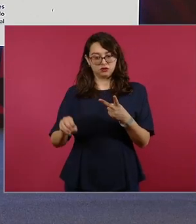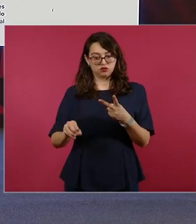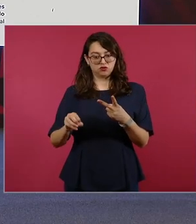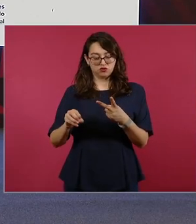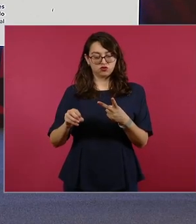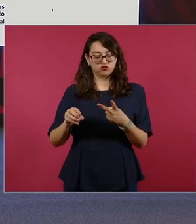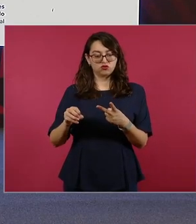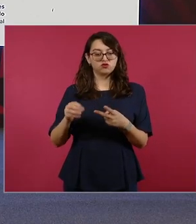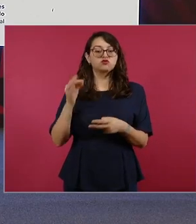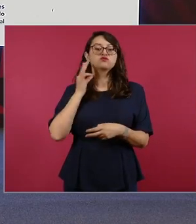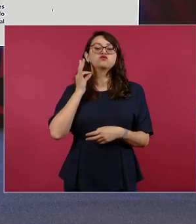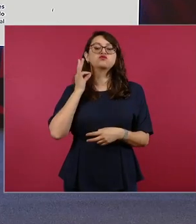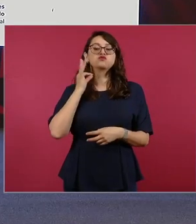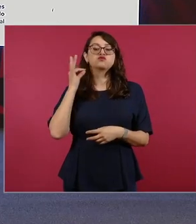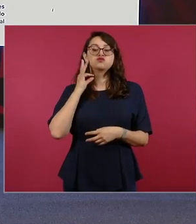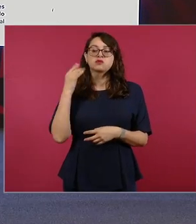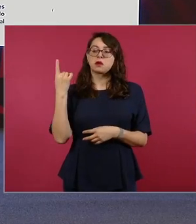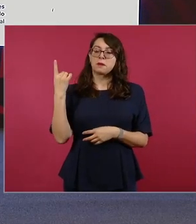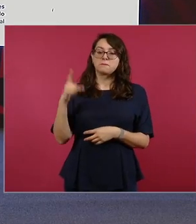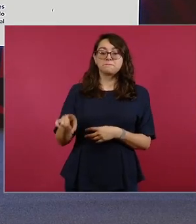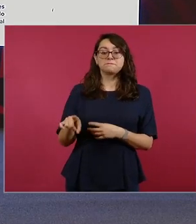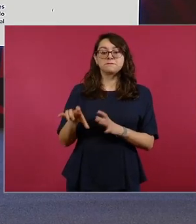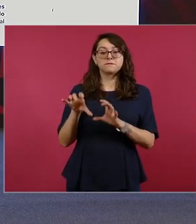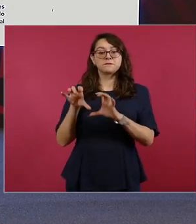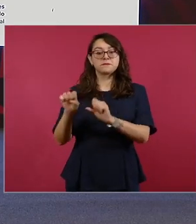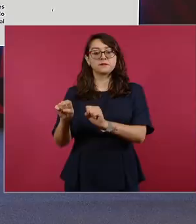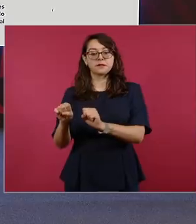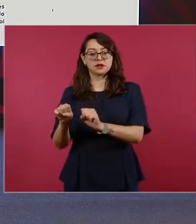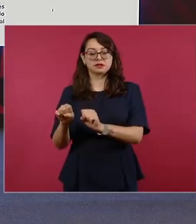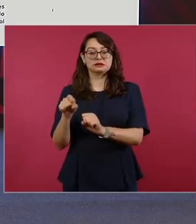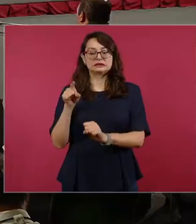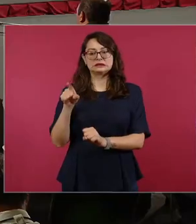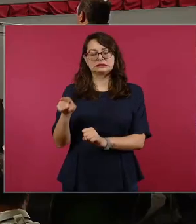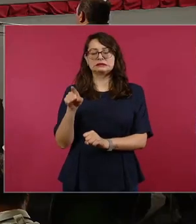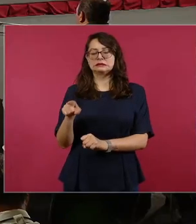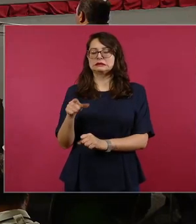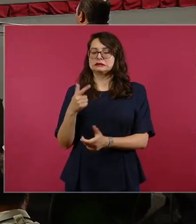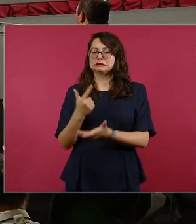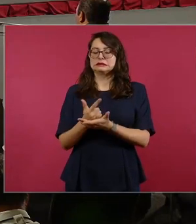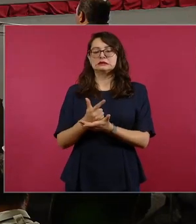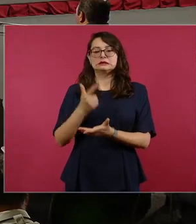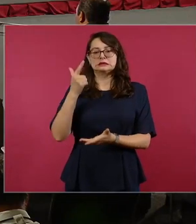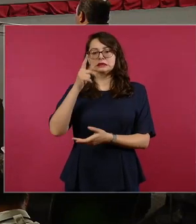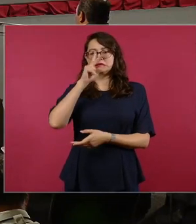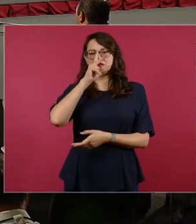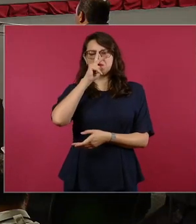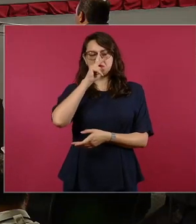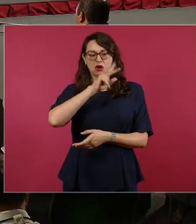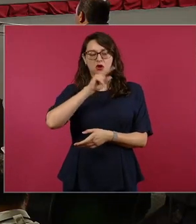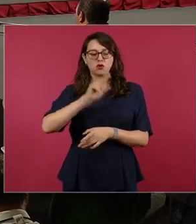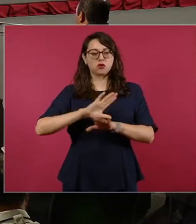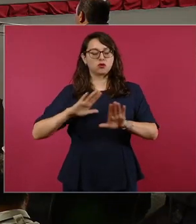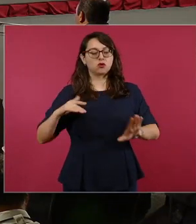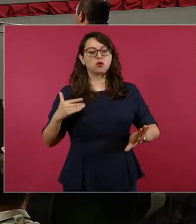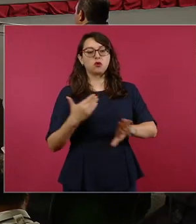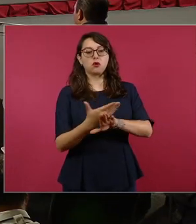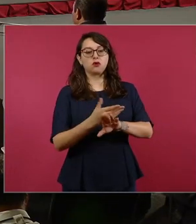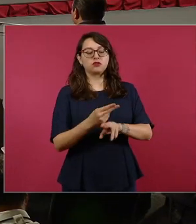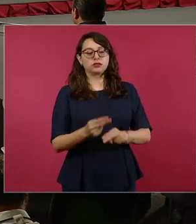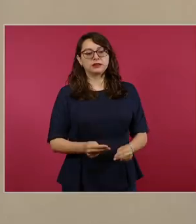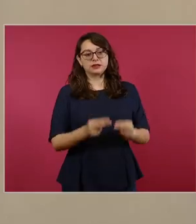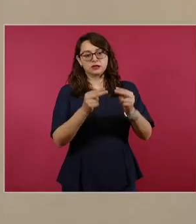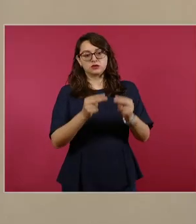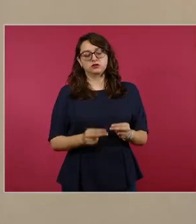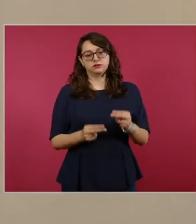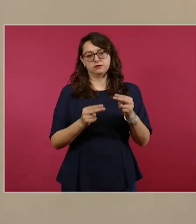complementar una orden de aprehensión por el delito de extorsión agravada en perjuicio de un comerciante, esto en Cuernavaca,